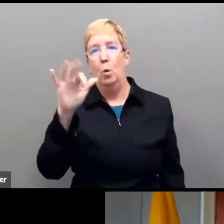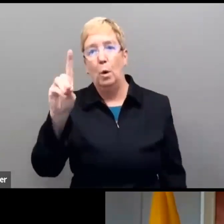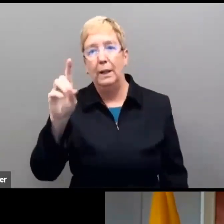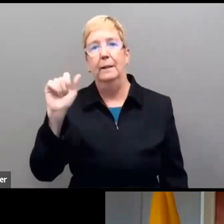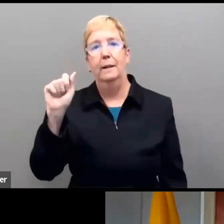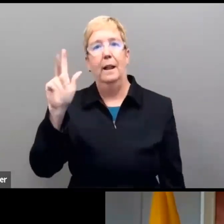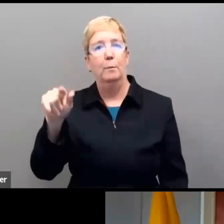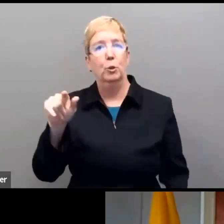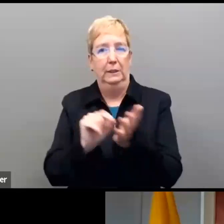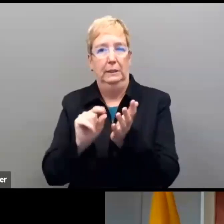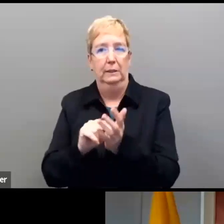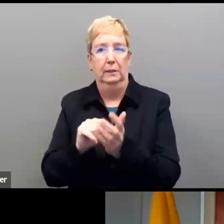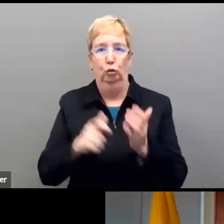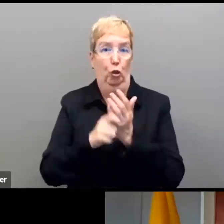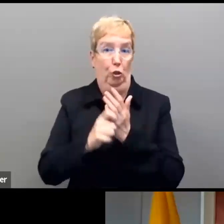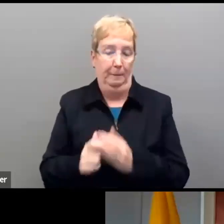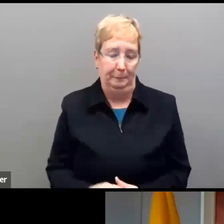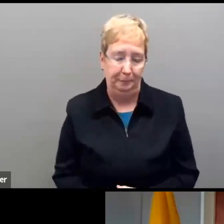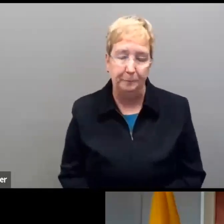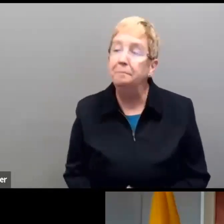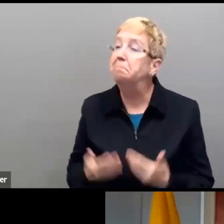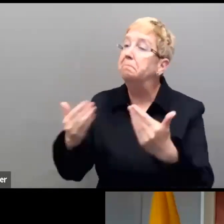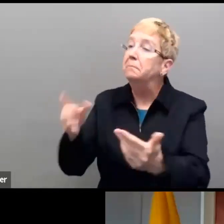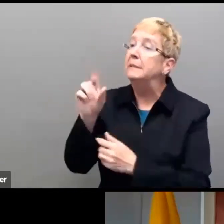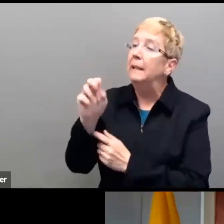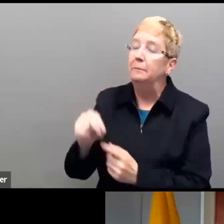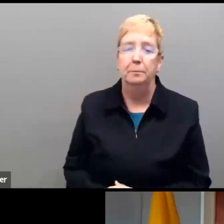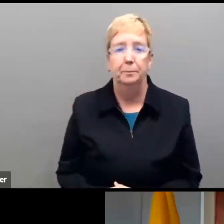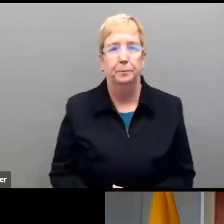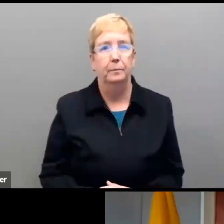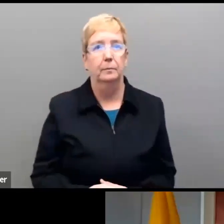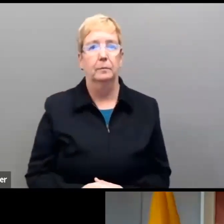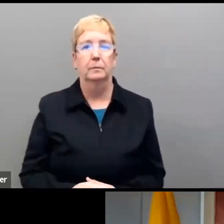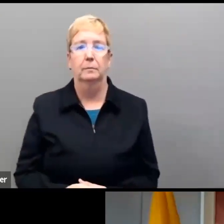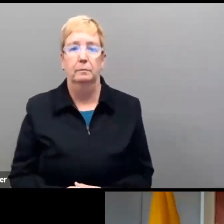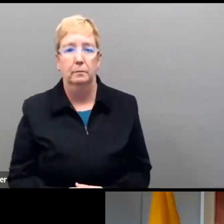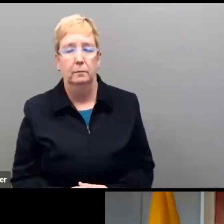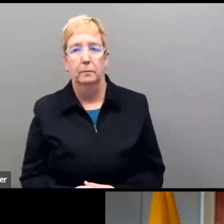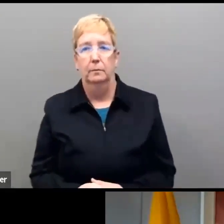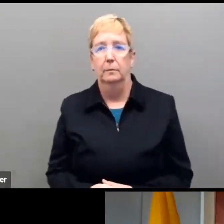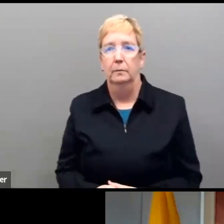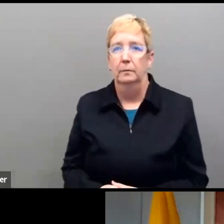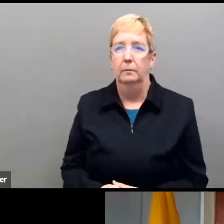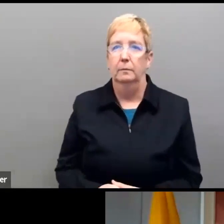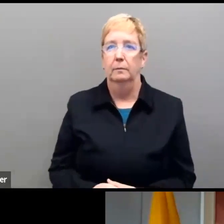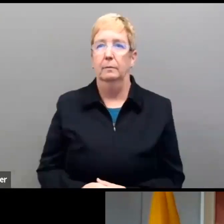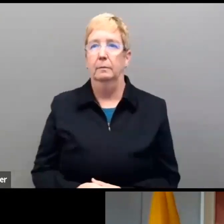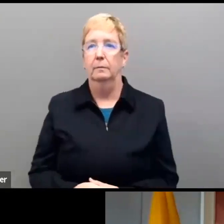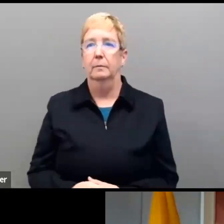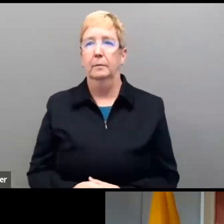y doctor Grace. Ahora vamos con Don Boyd con The Albuquerque Journal. Dan, adelante.